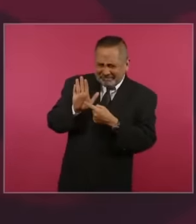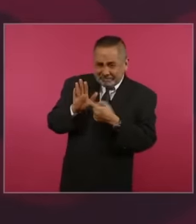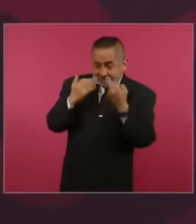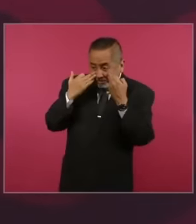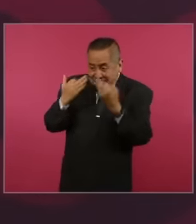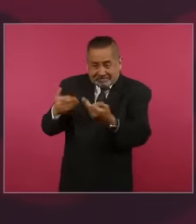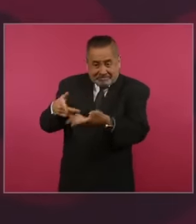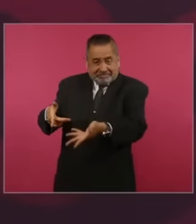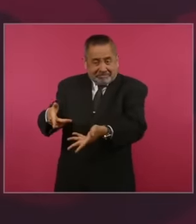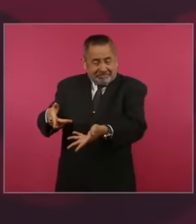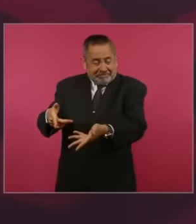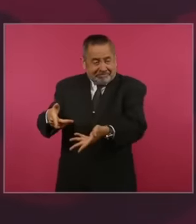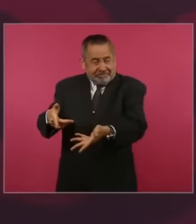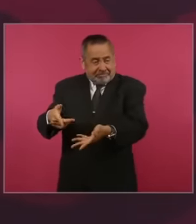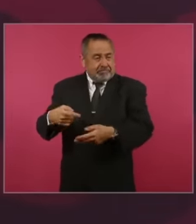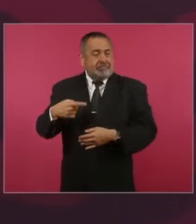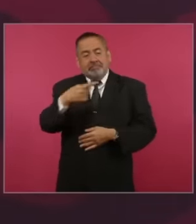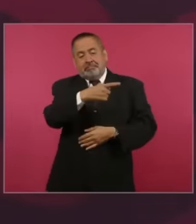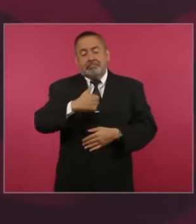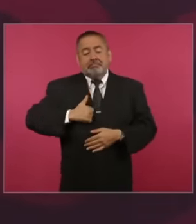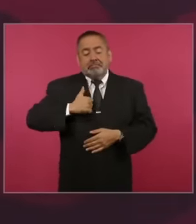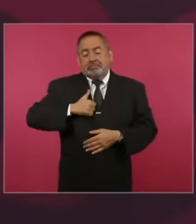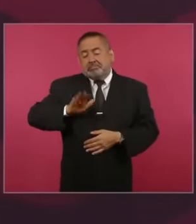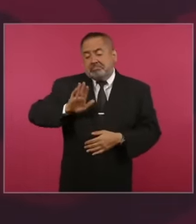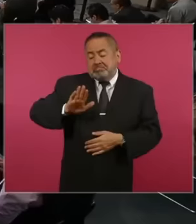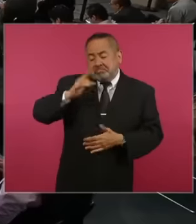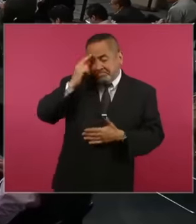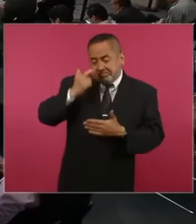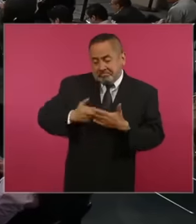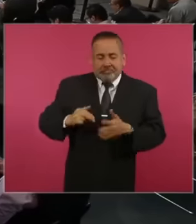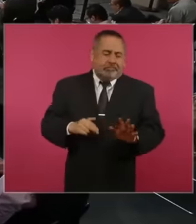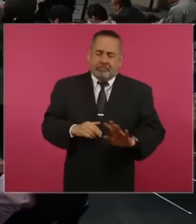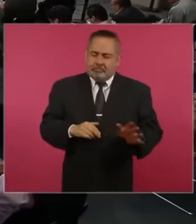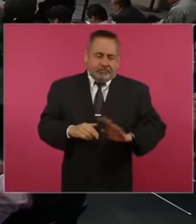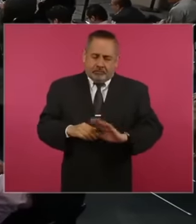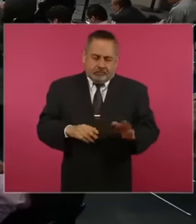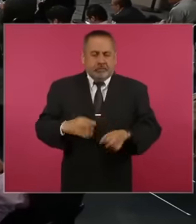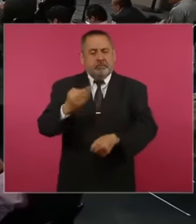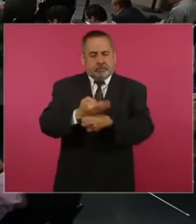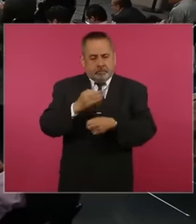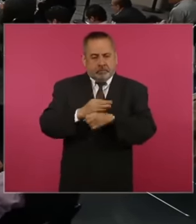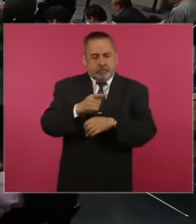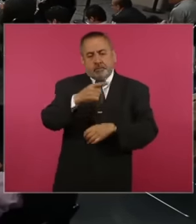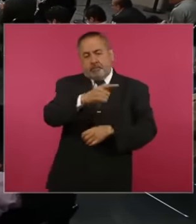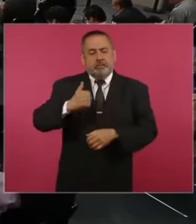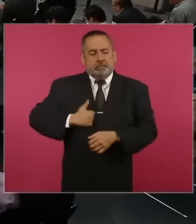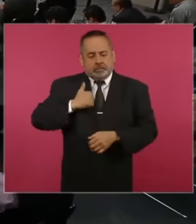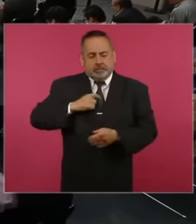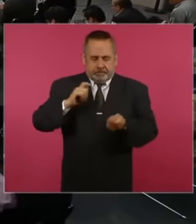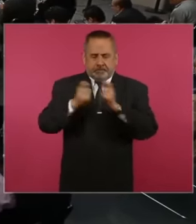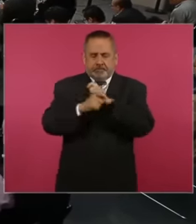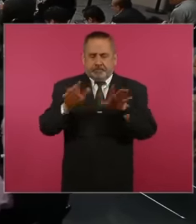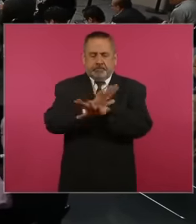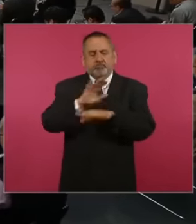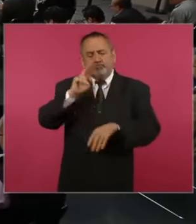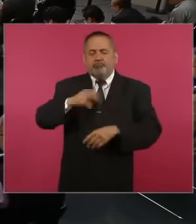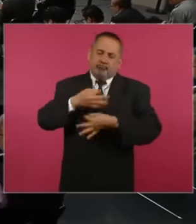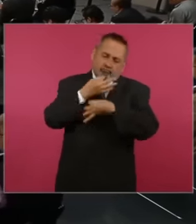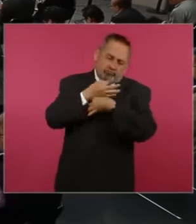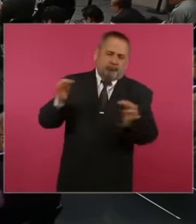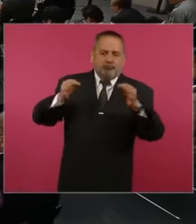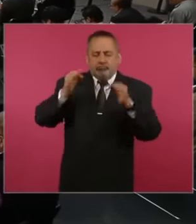violación al derecho internacional. Pero qué bueno que ya, en el caso de Estados Unidos,